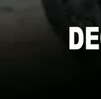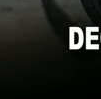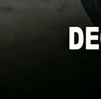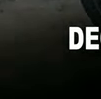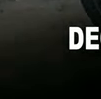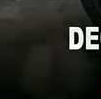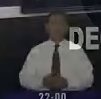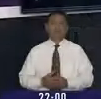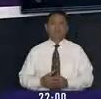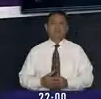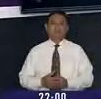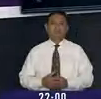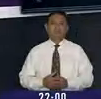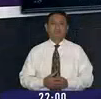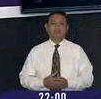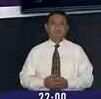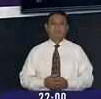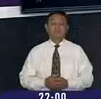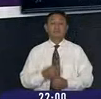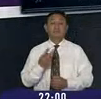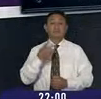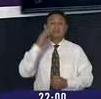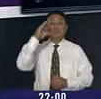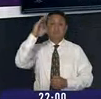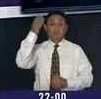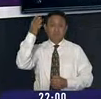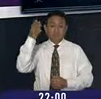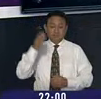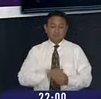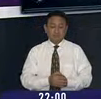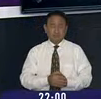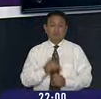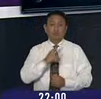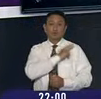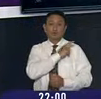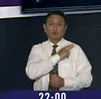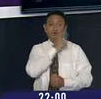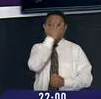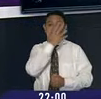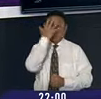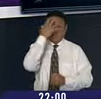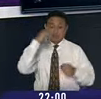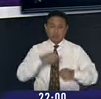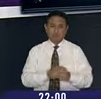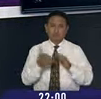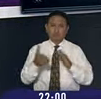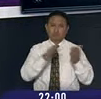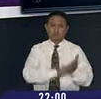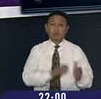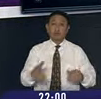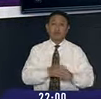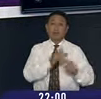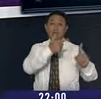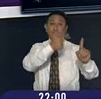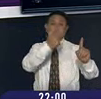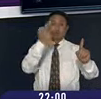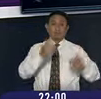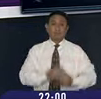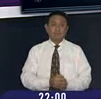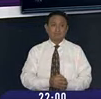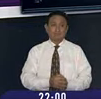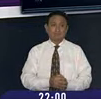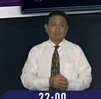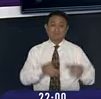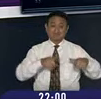Dos docentes de la Universidad Luis Vargas Torres de Esmeraldas fueron asesinados al estilo sicariato. Entre ellos está el decano de una